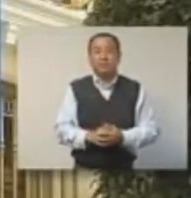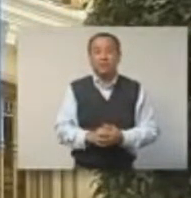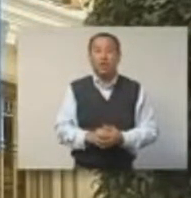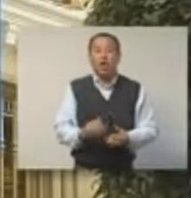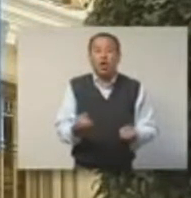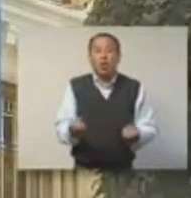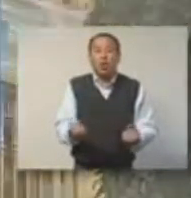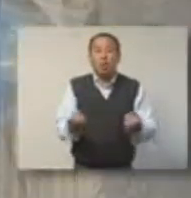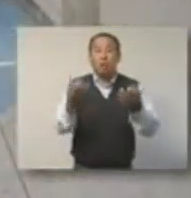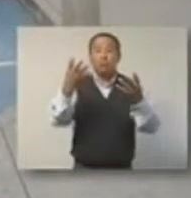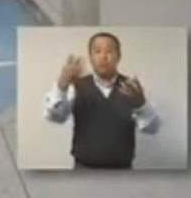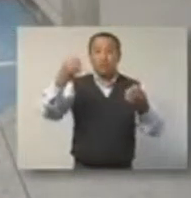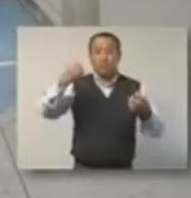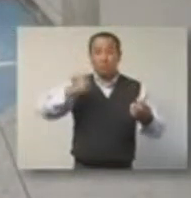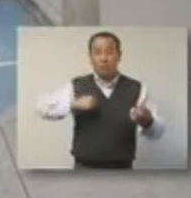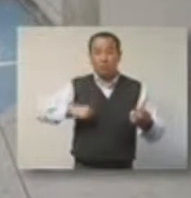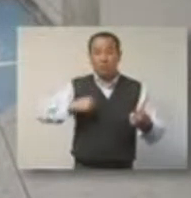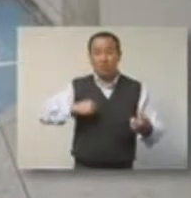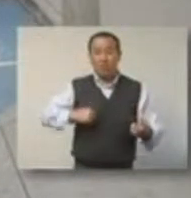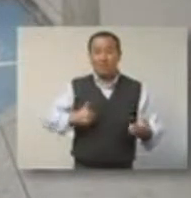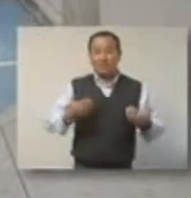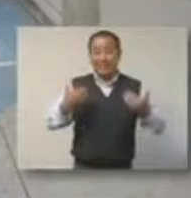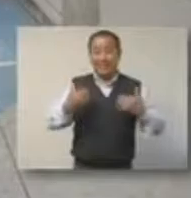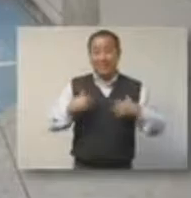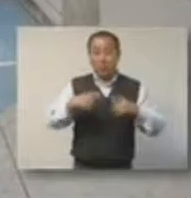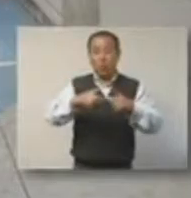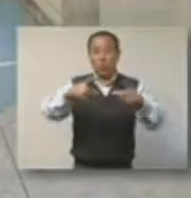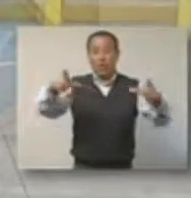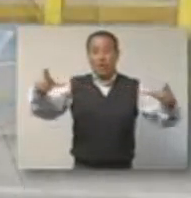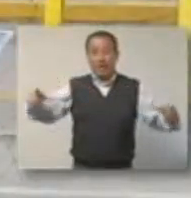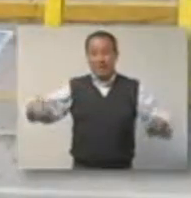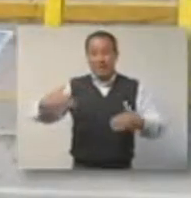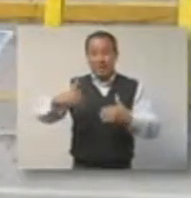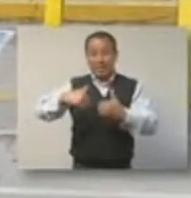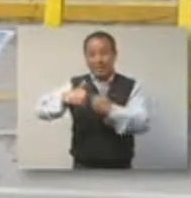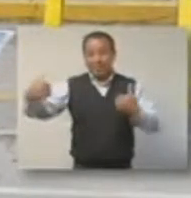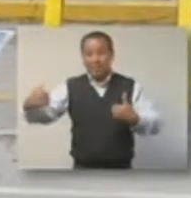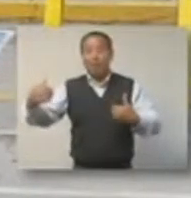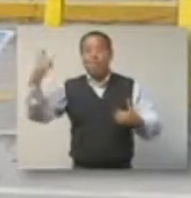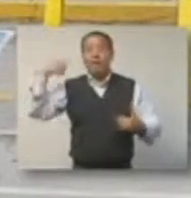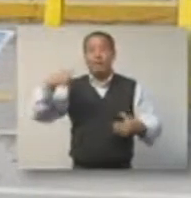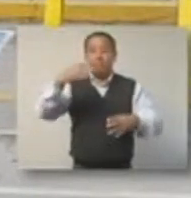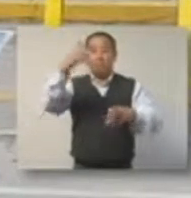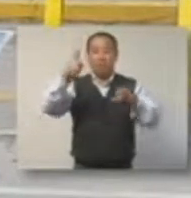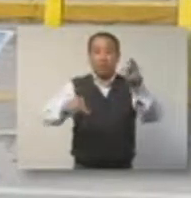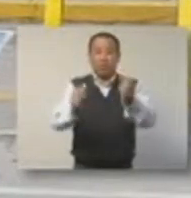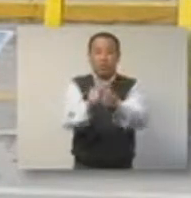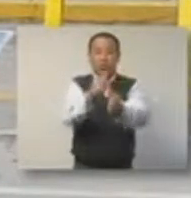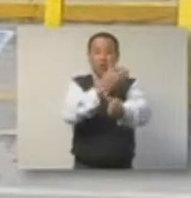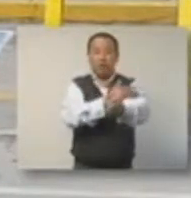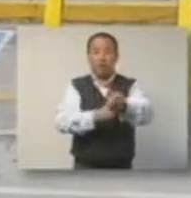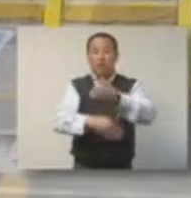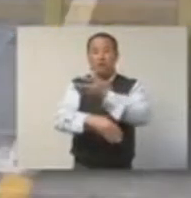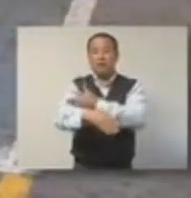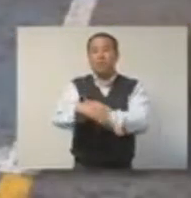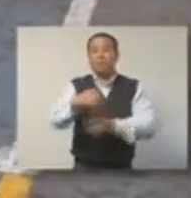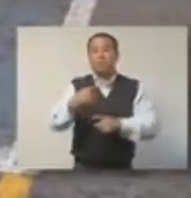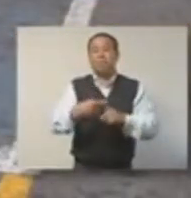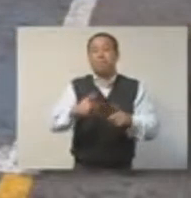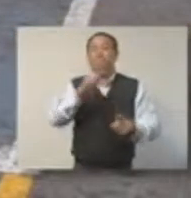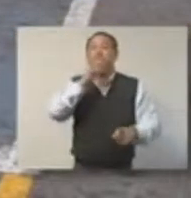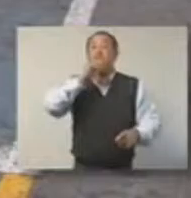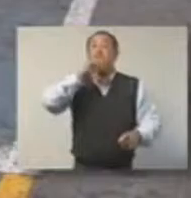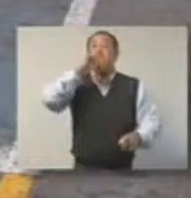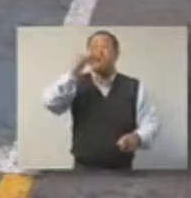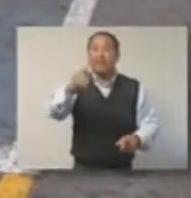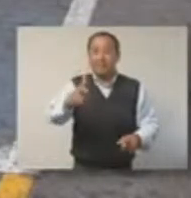Muchas municipalidades cuentan con espacios reservados para personas con discapacidad, pero no cumplen con las dimensiones reglamentarias.